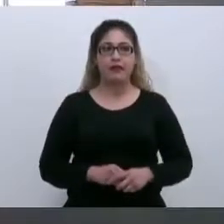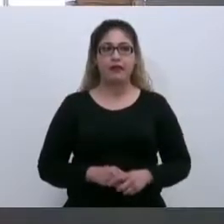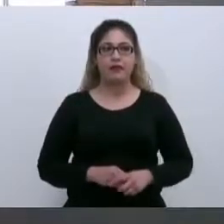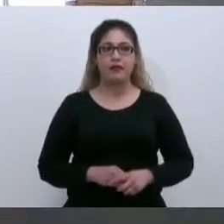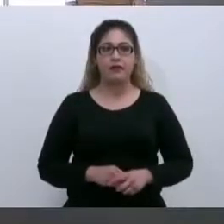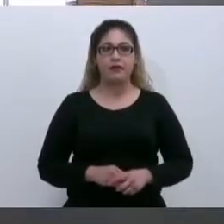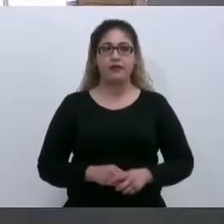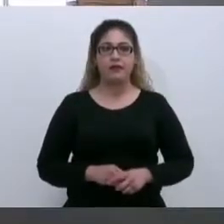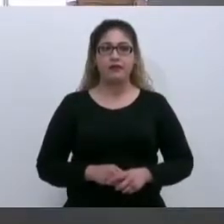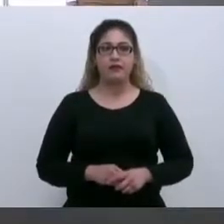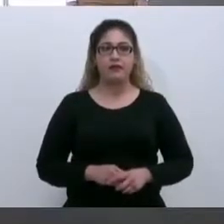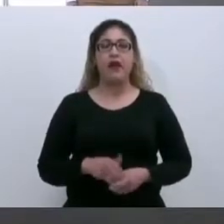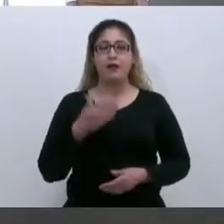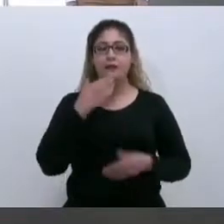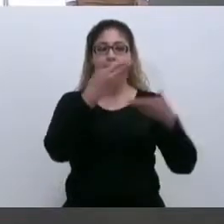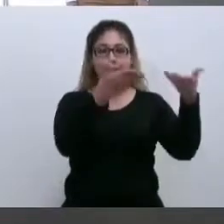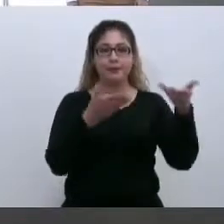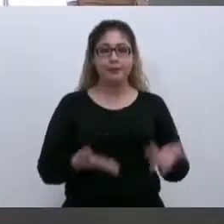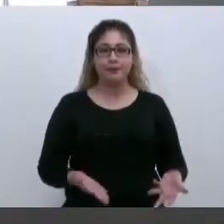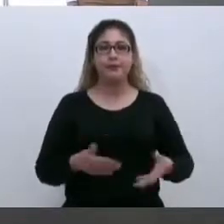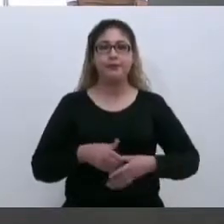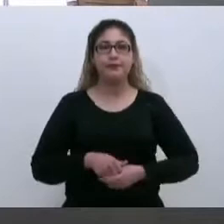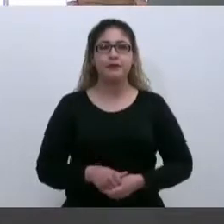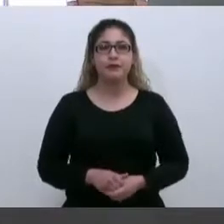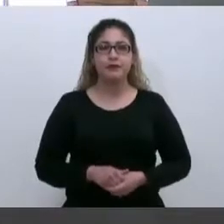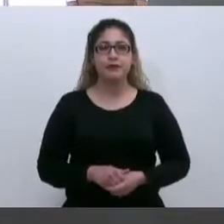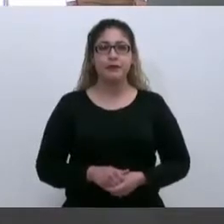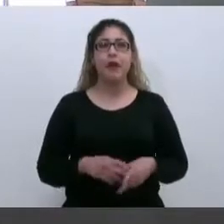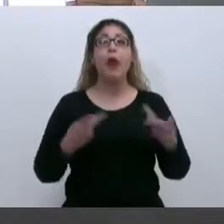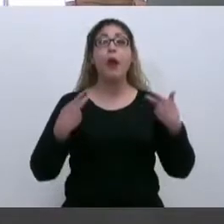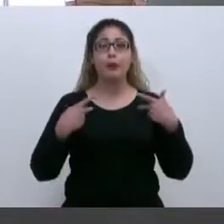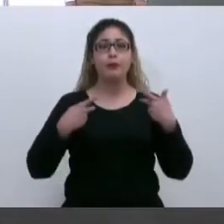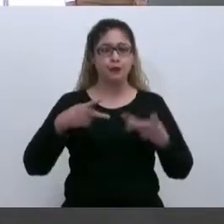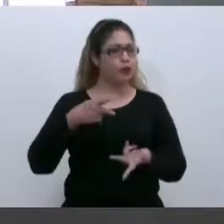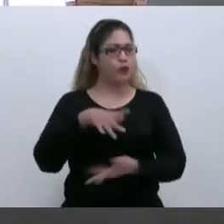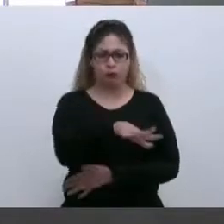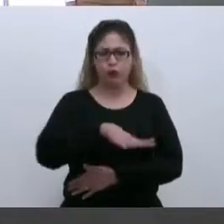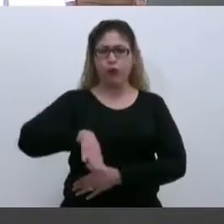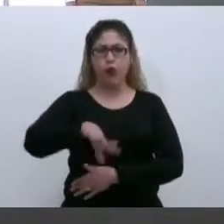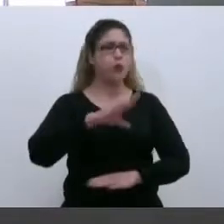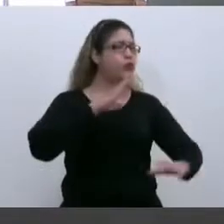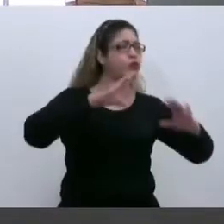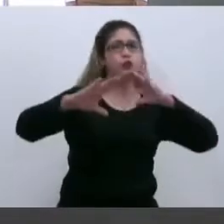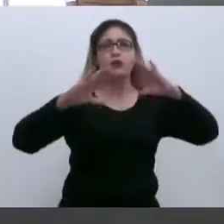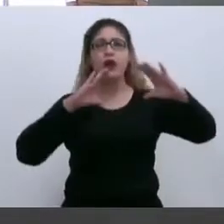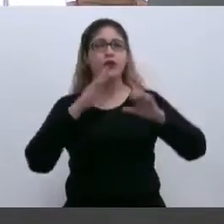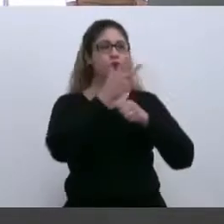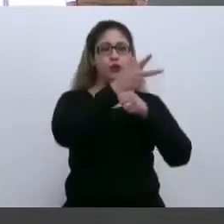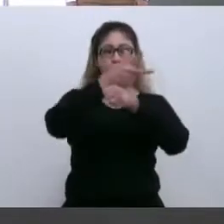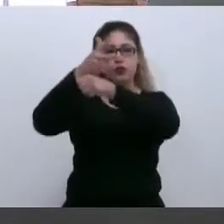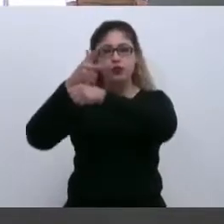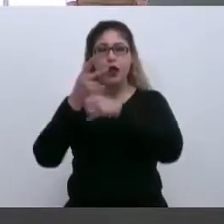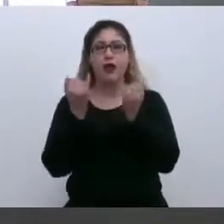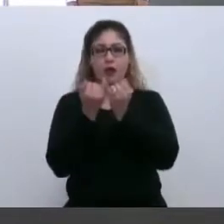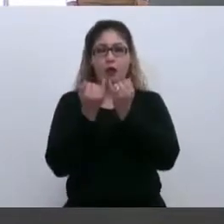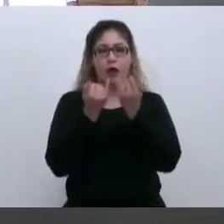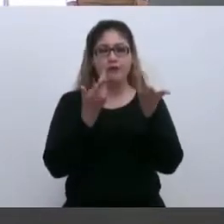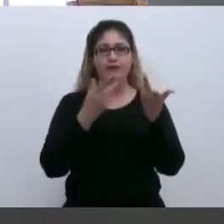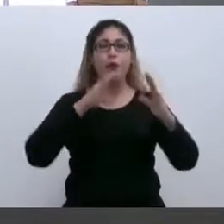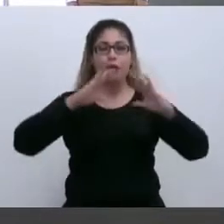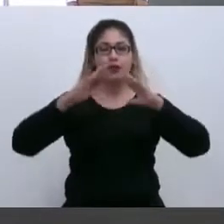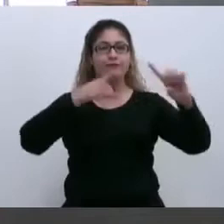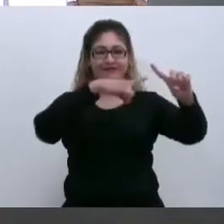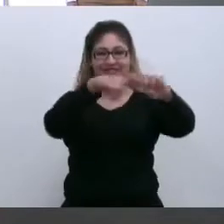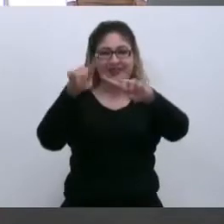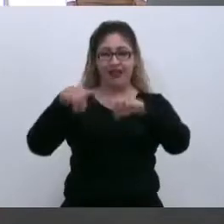Asimismo, damos la bienvenida a los representantes de los medios de comunicación y a quienes nos siguen a través de las redes sociales en todo el mundo. Todas y